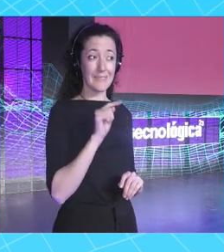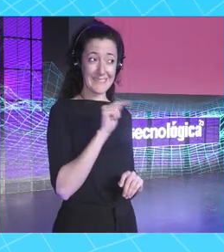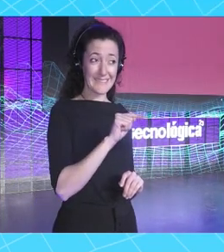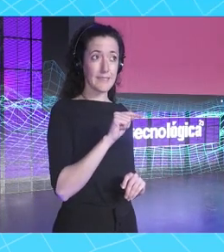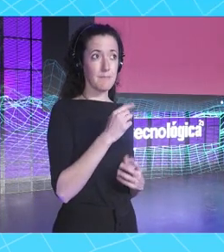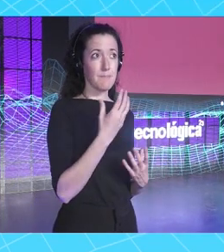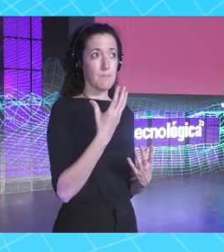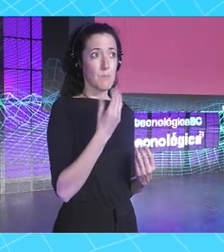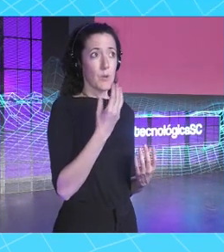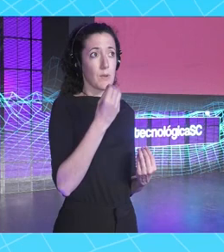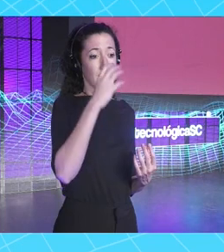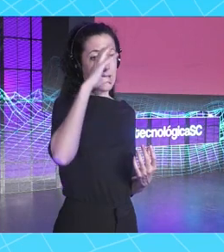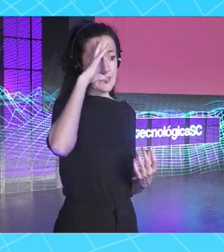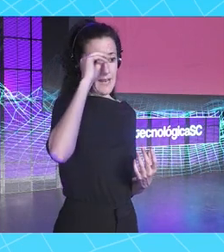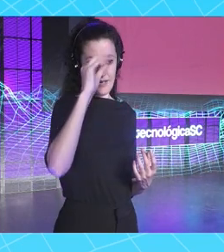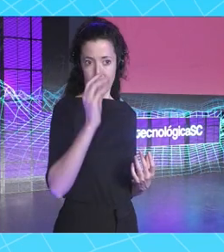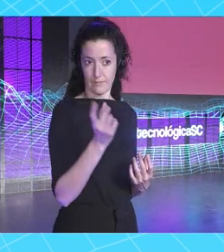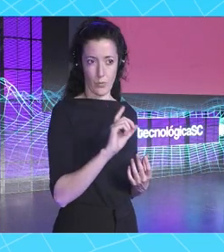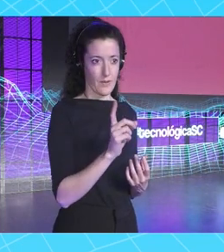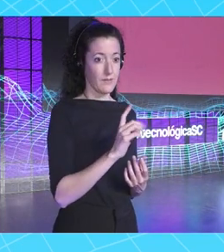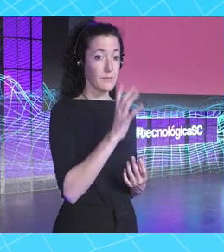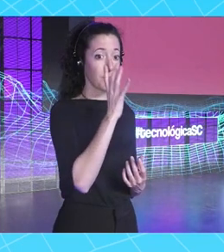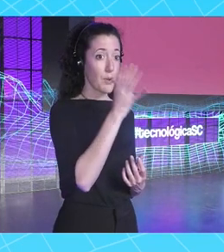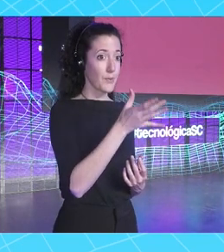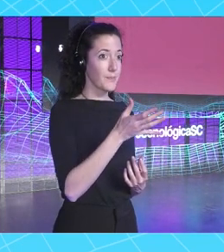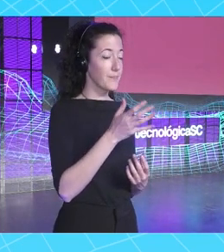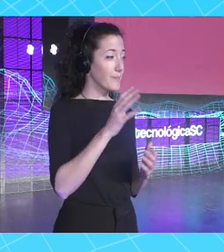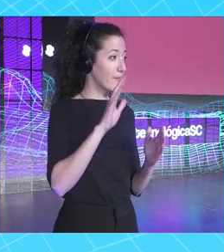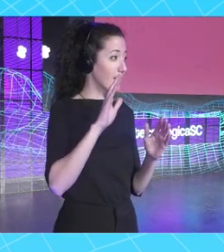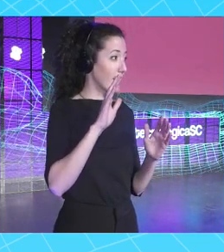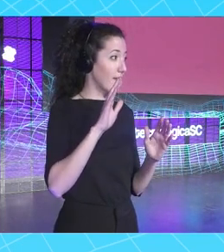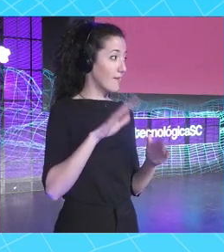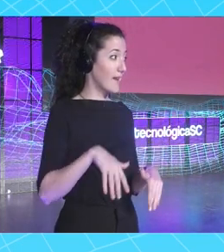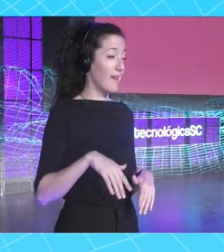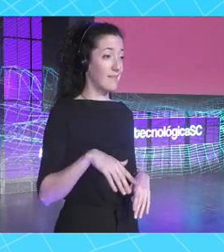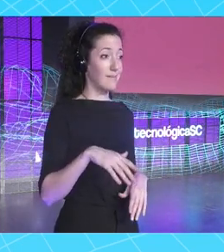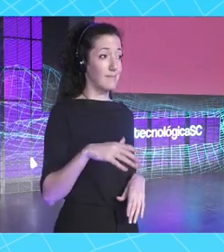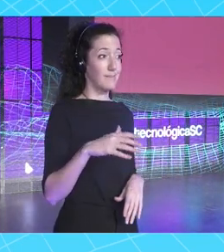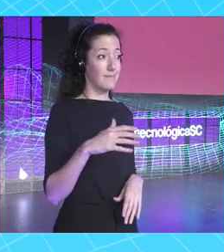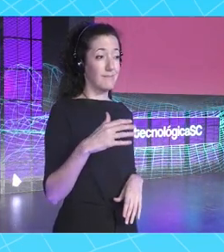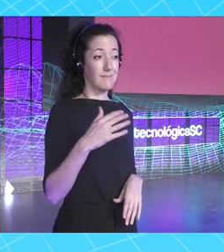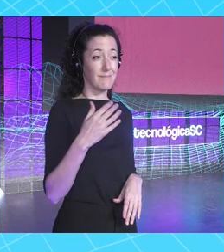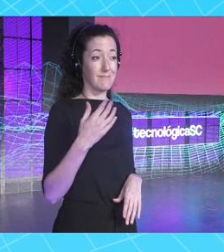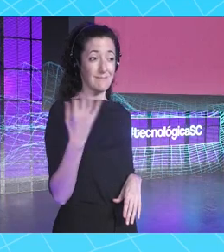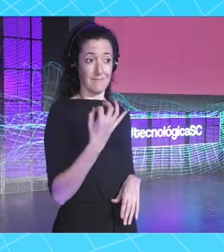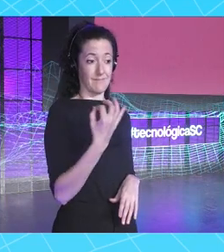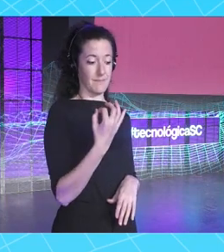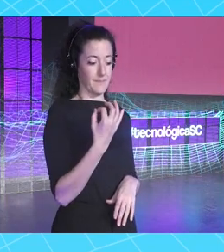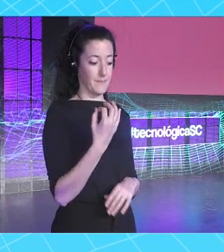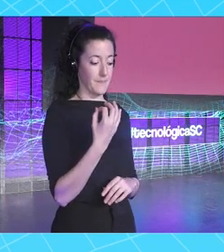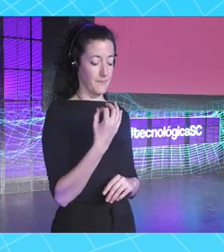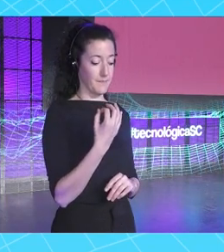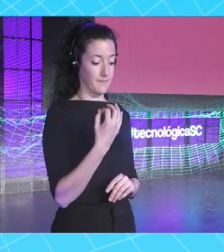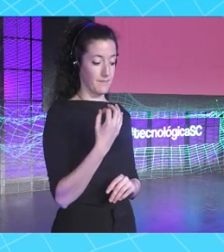porque si os fijáis al final estábamos hablando de una cosa que era que tenía que ser presencial